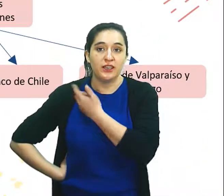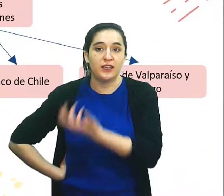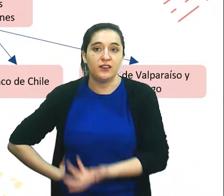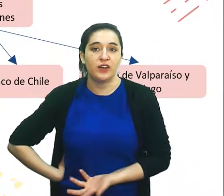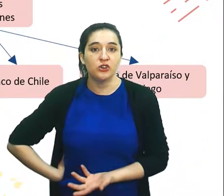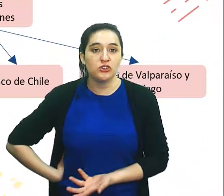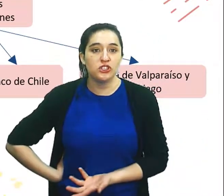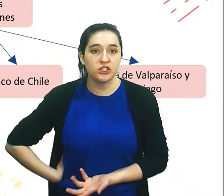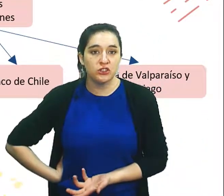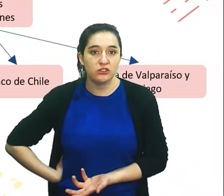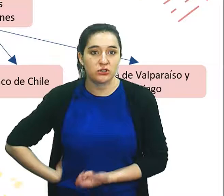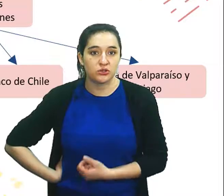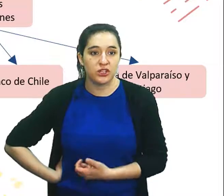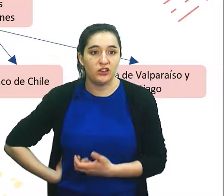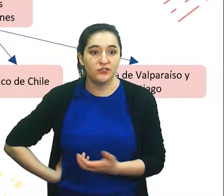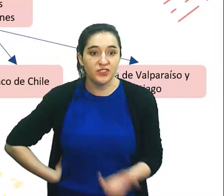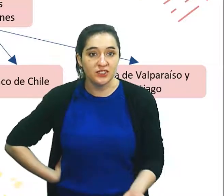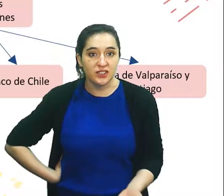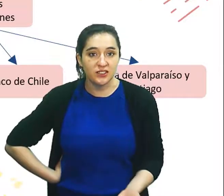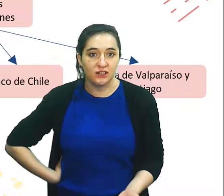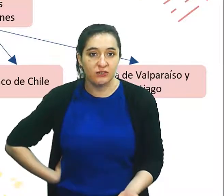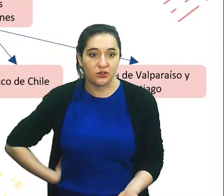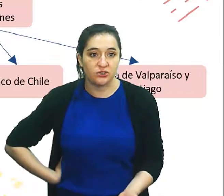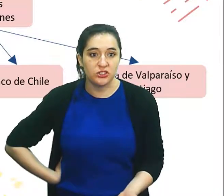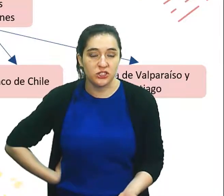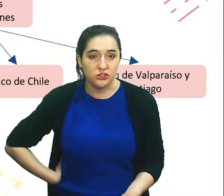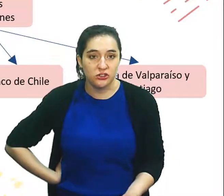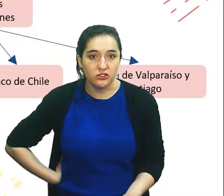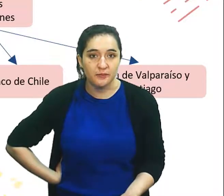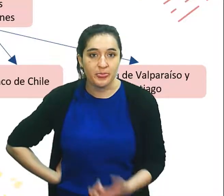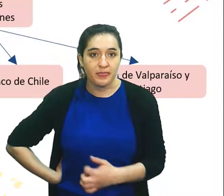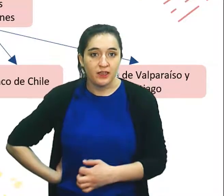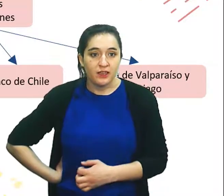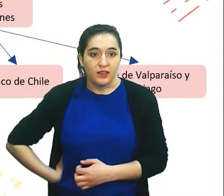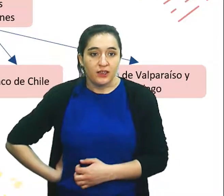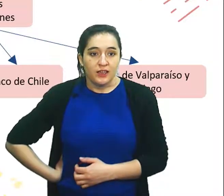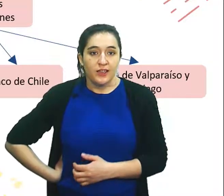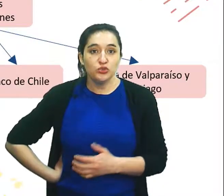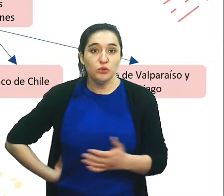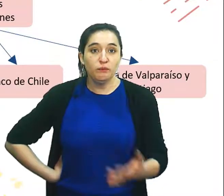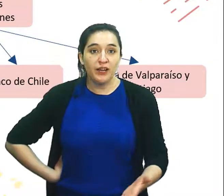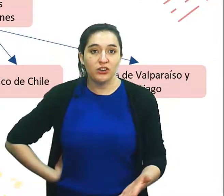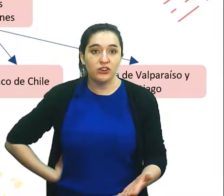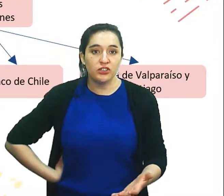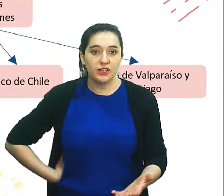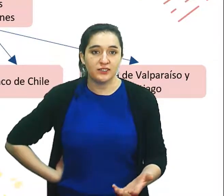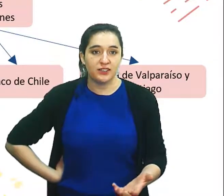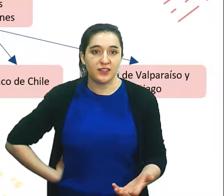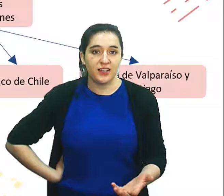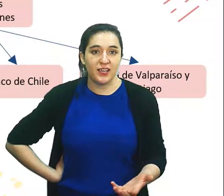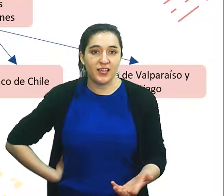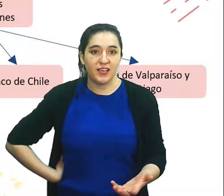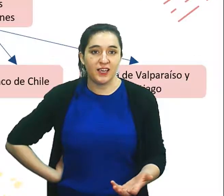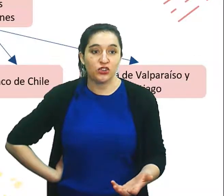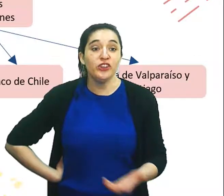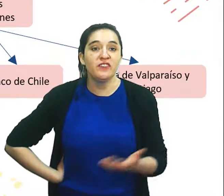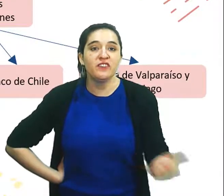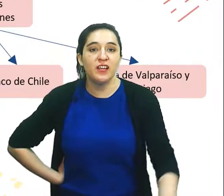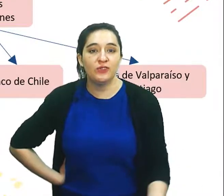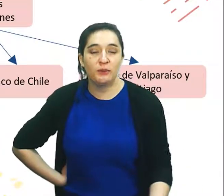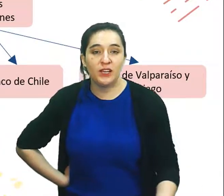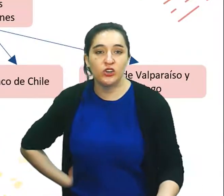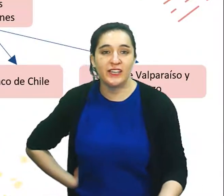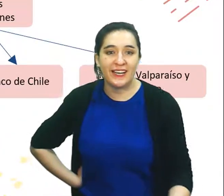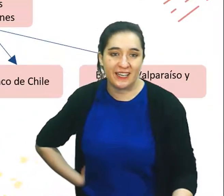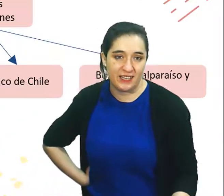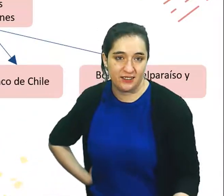construcciones, el barrio Conchitoro, si ustedes lo visitan, el barrio Conchitoro, es un barrio que donde vivían